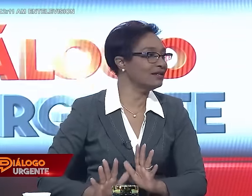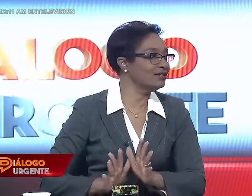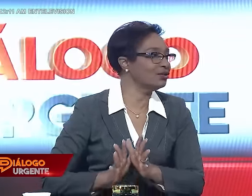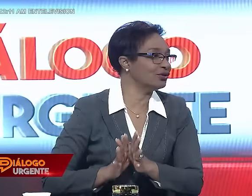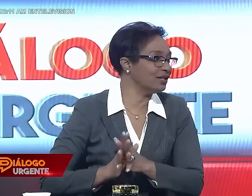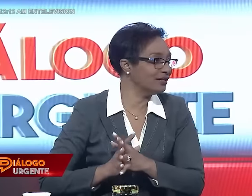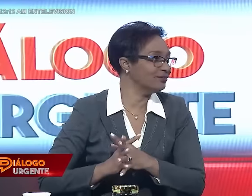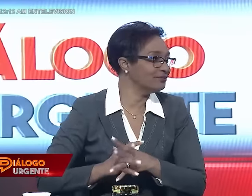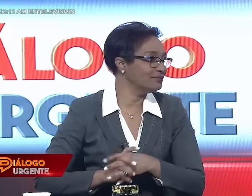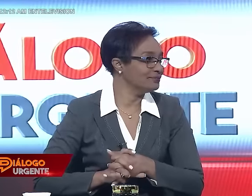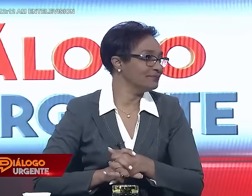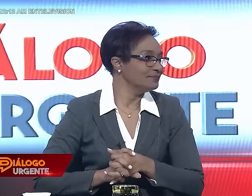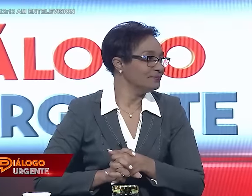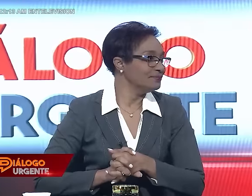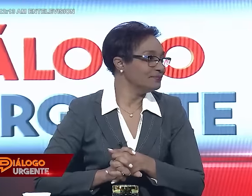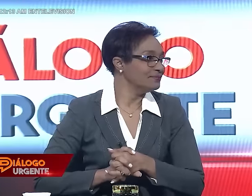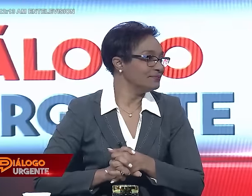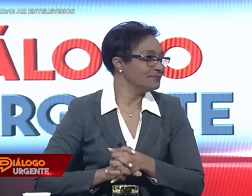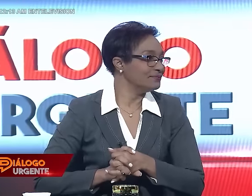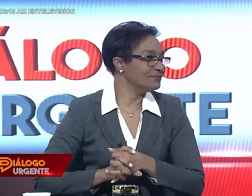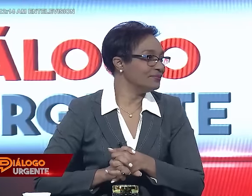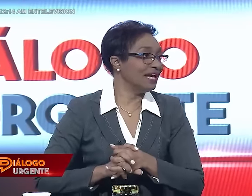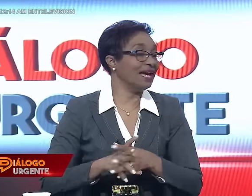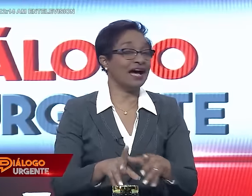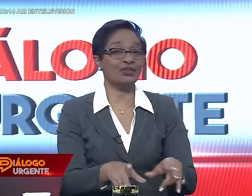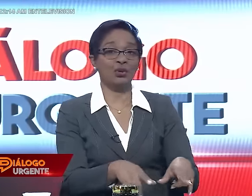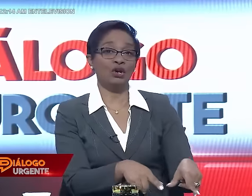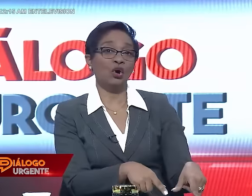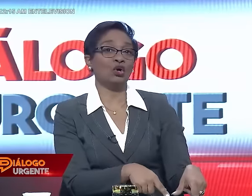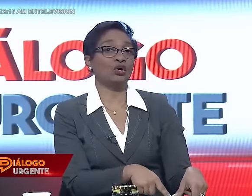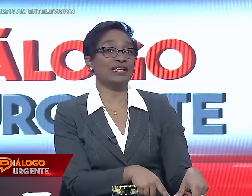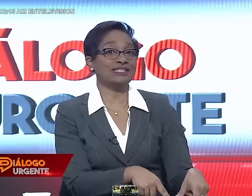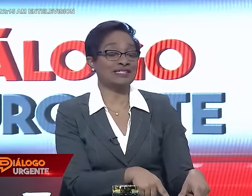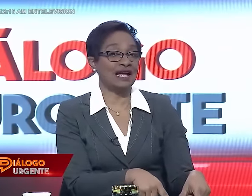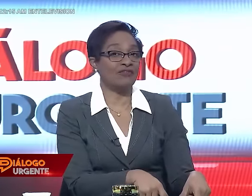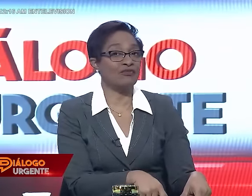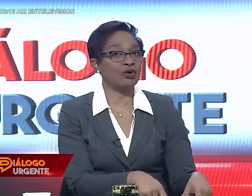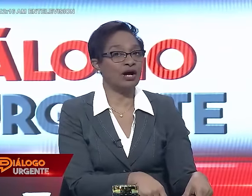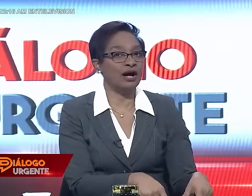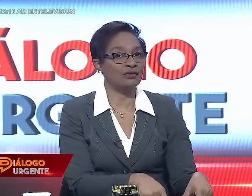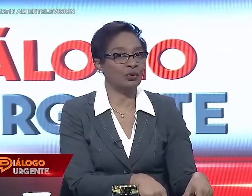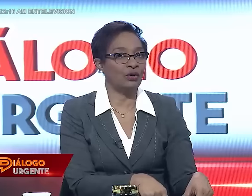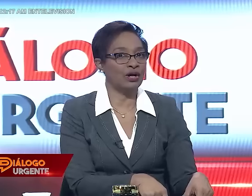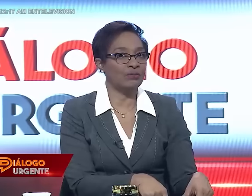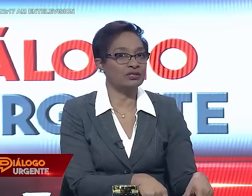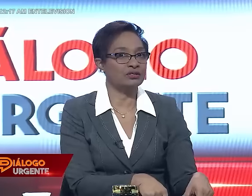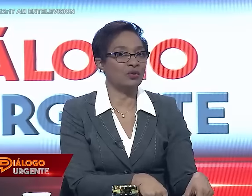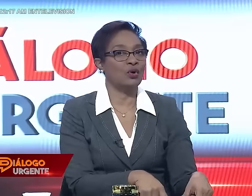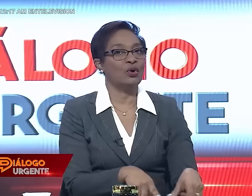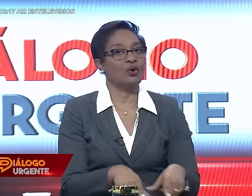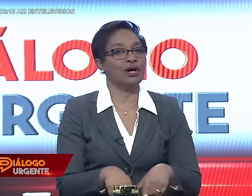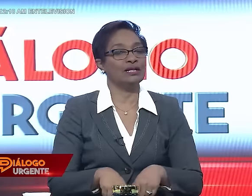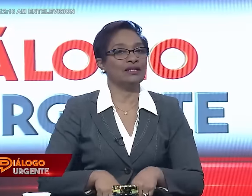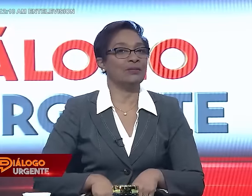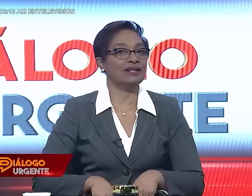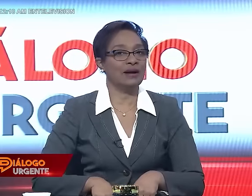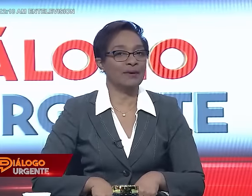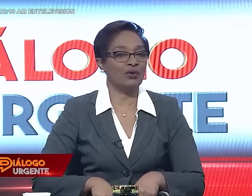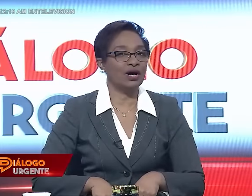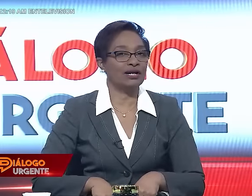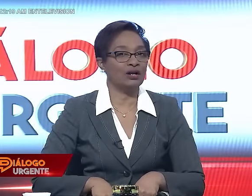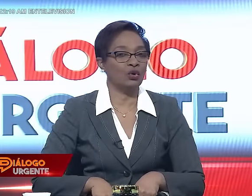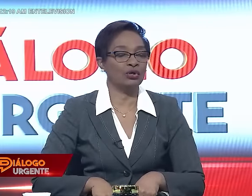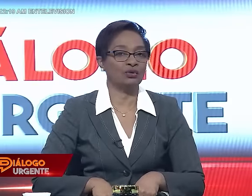del Indotel, ahora, dejando el logro que está forjando ahora mismo, con el tema del